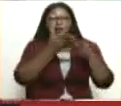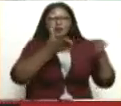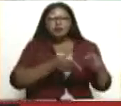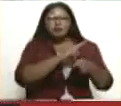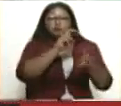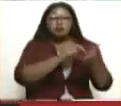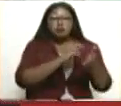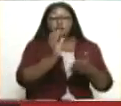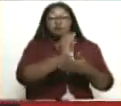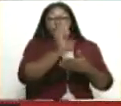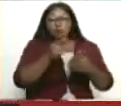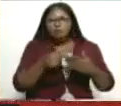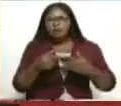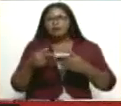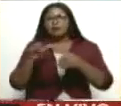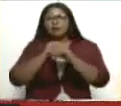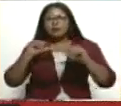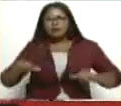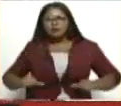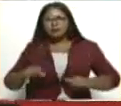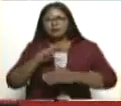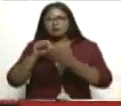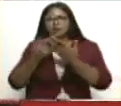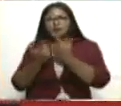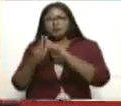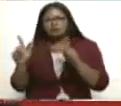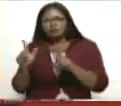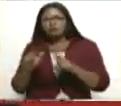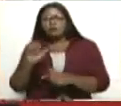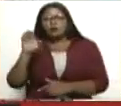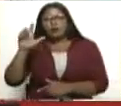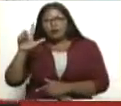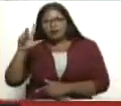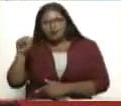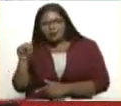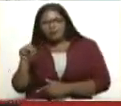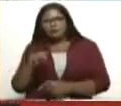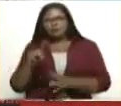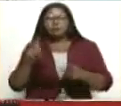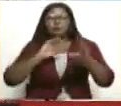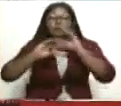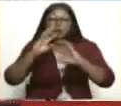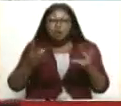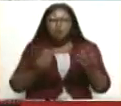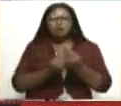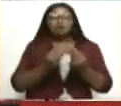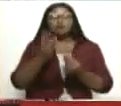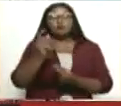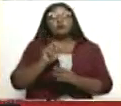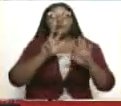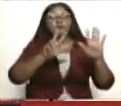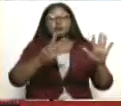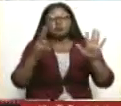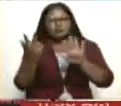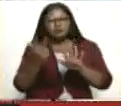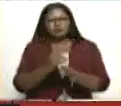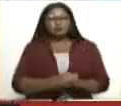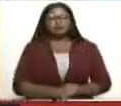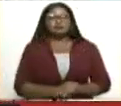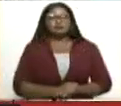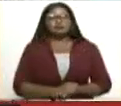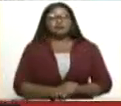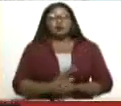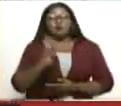de Liberación Nacional, ELN. Comunicado conjunto número 18. El